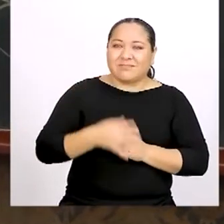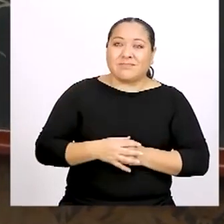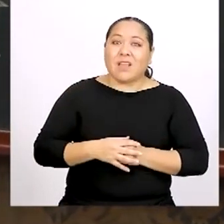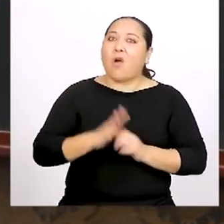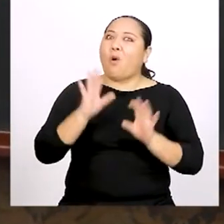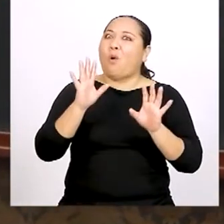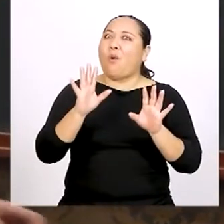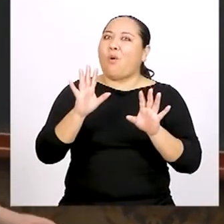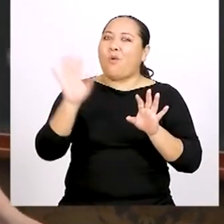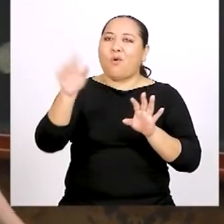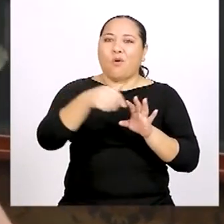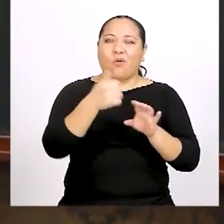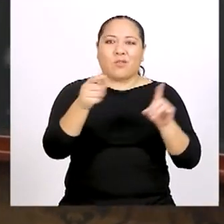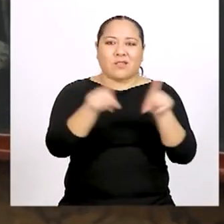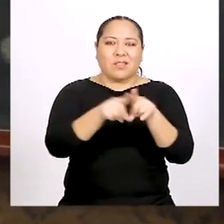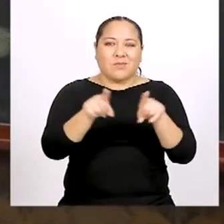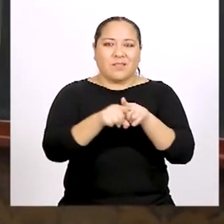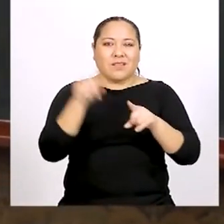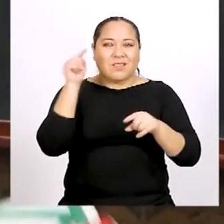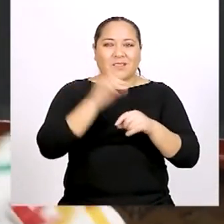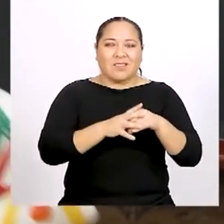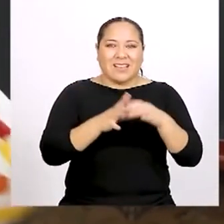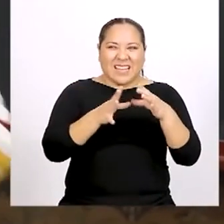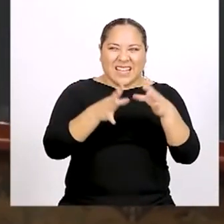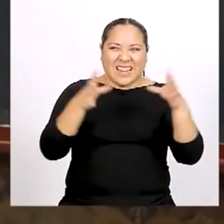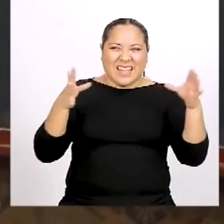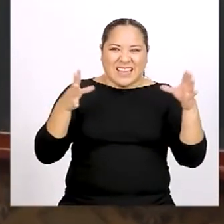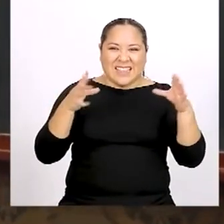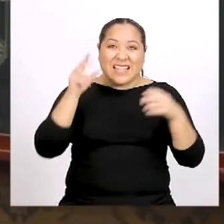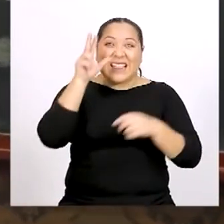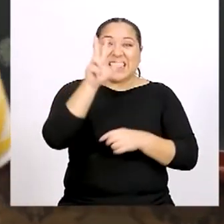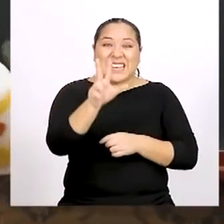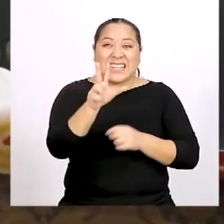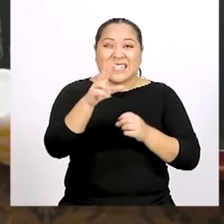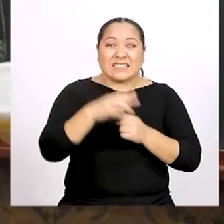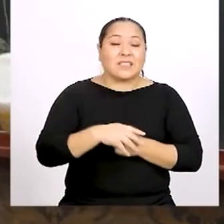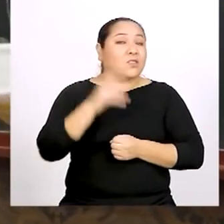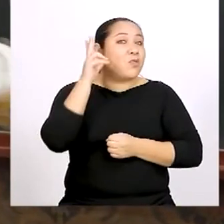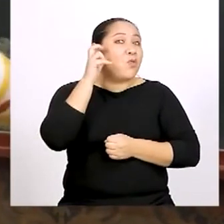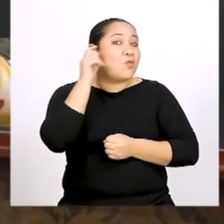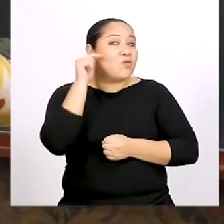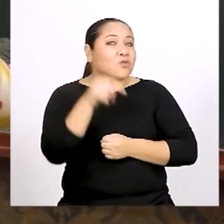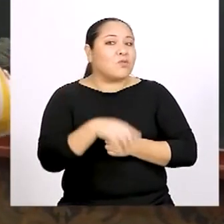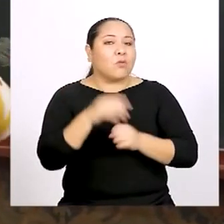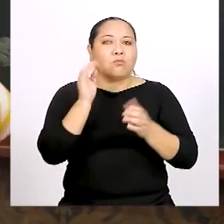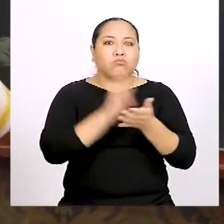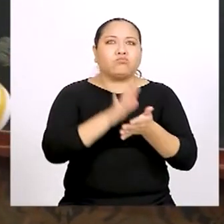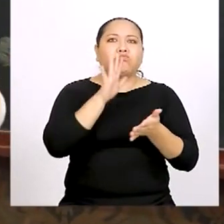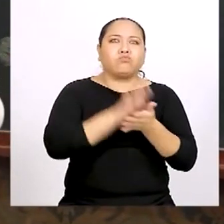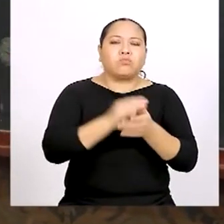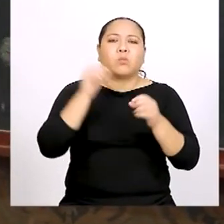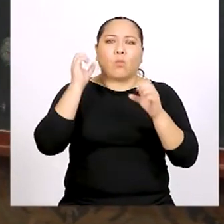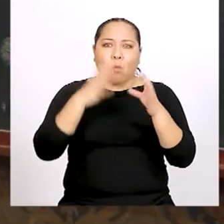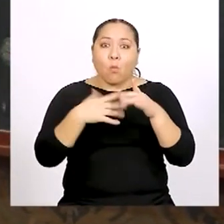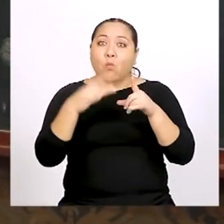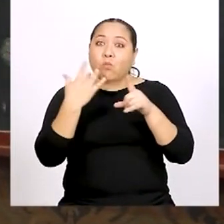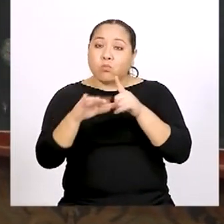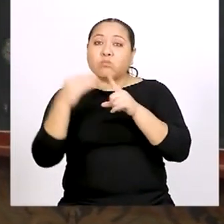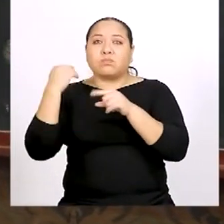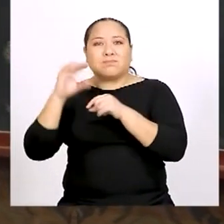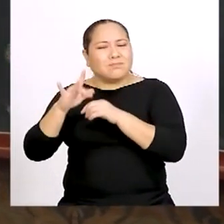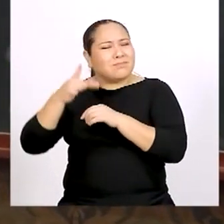qué bonito! ¡Oh! O también podemos hacer uno como este de tres. Escuchen los sonidos.